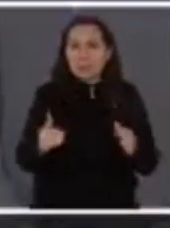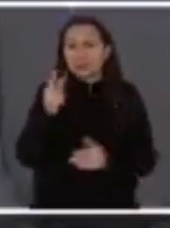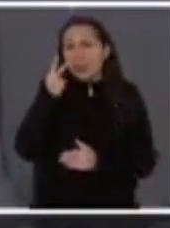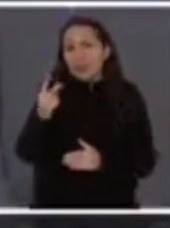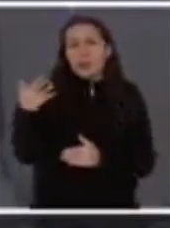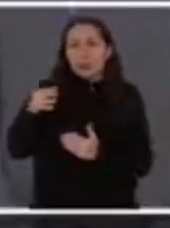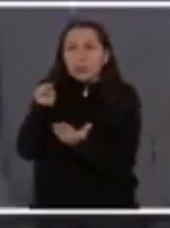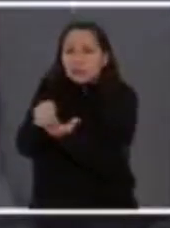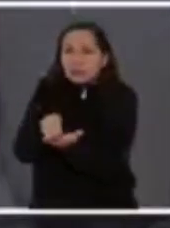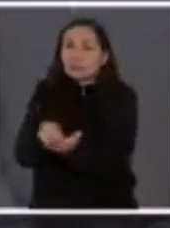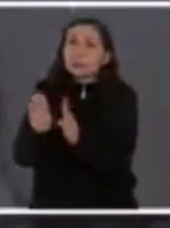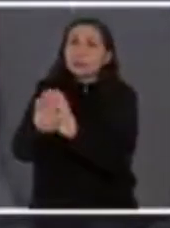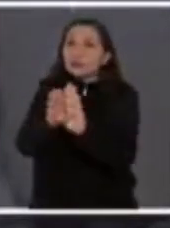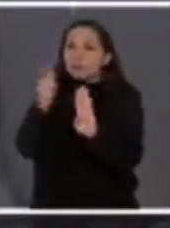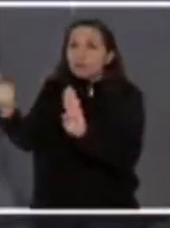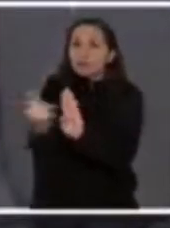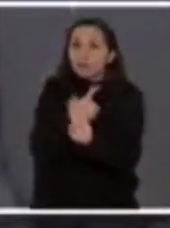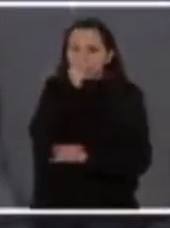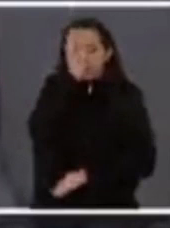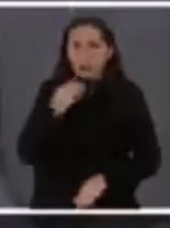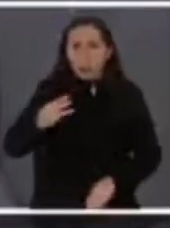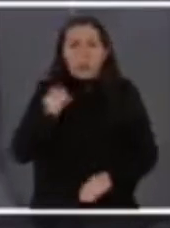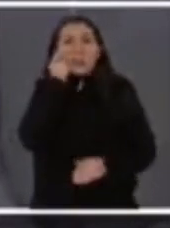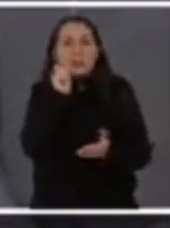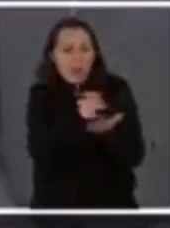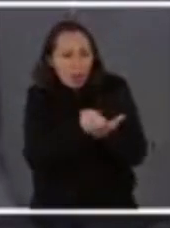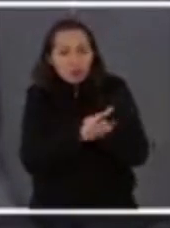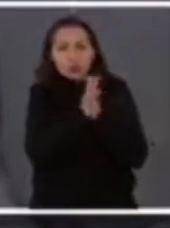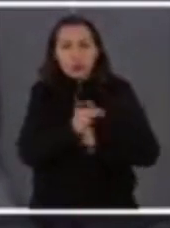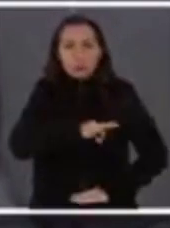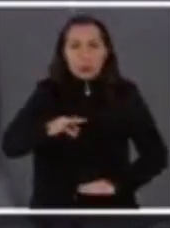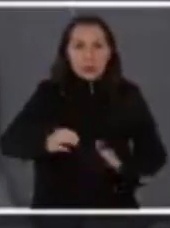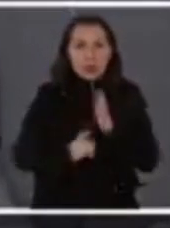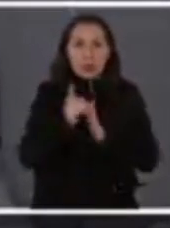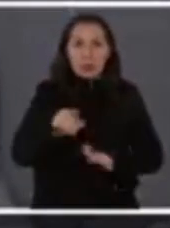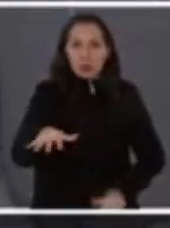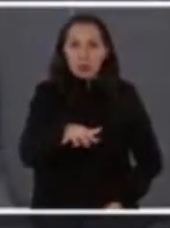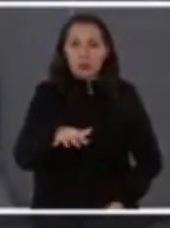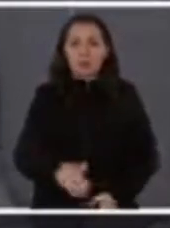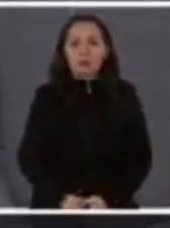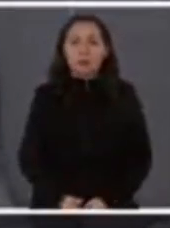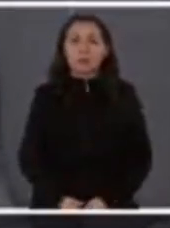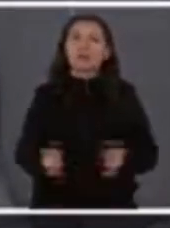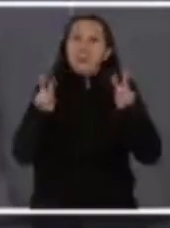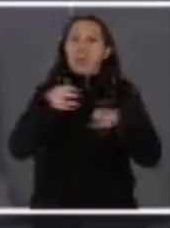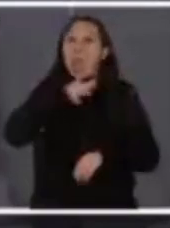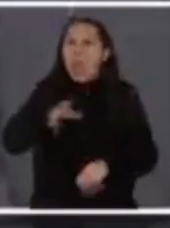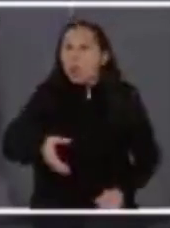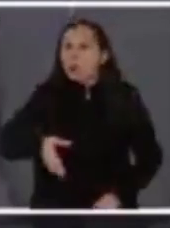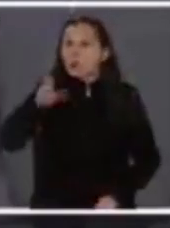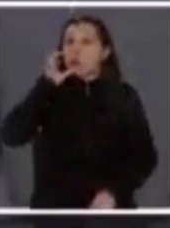los catastros y que le abramos la puerta a los funcionarios municipales, a los funcionarios del Ministerio de Desarrollo Social. En materia de agua